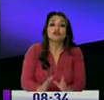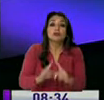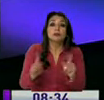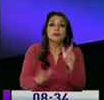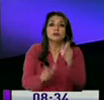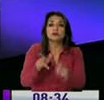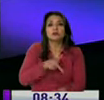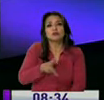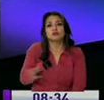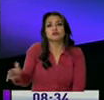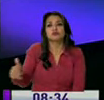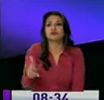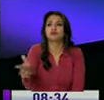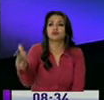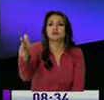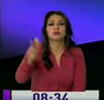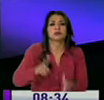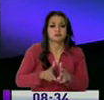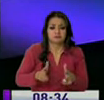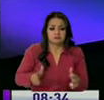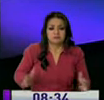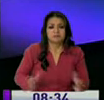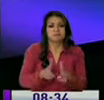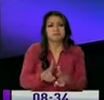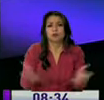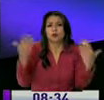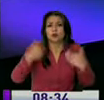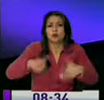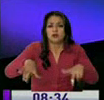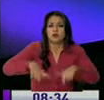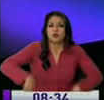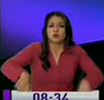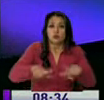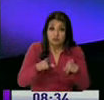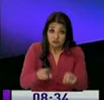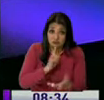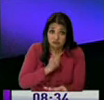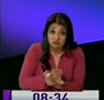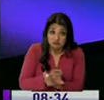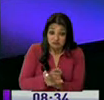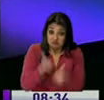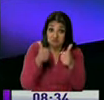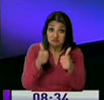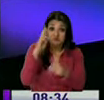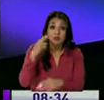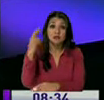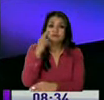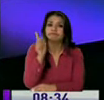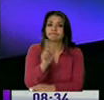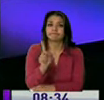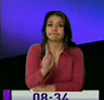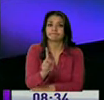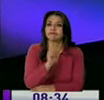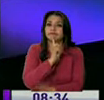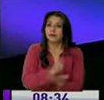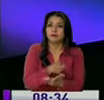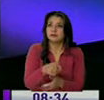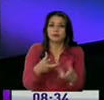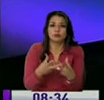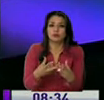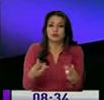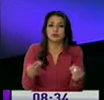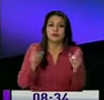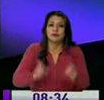resto, parquéese por donde pueda, pues, compadre. Ese no es el sentido. O sea, la verdad, ese no es el sentido. Se